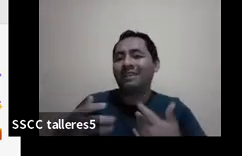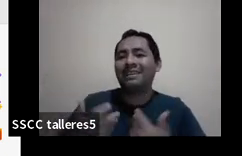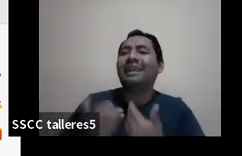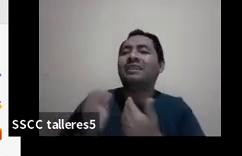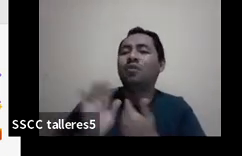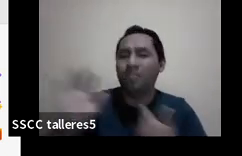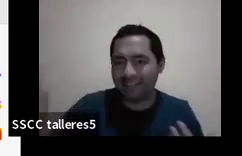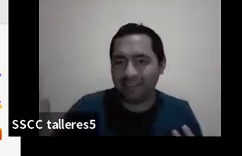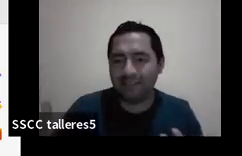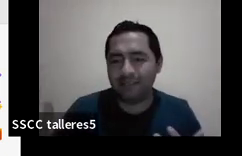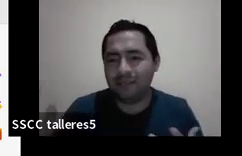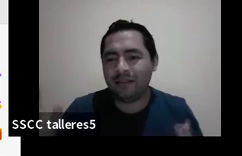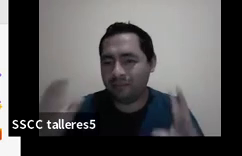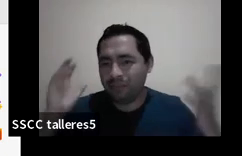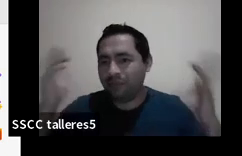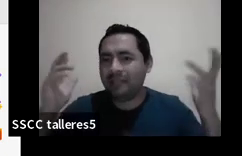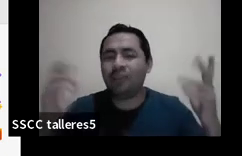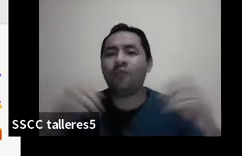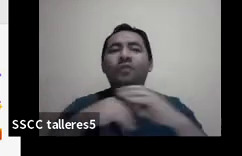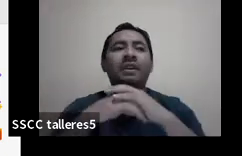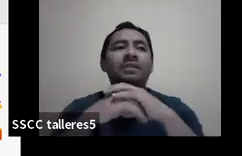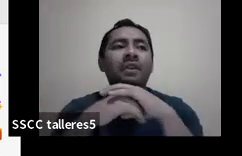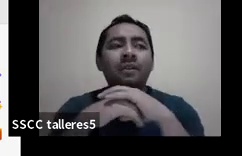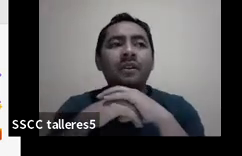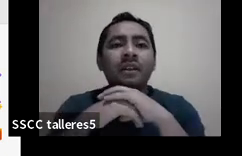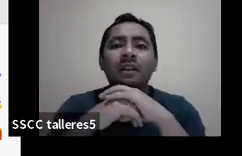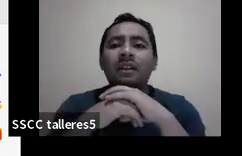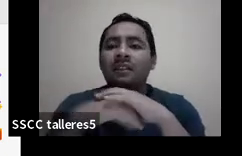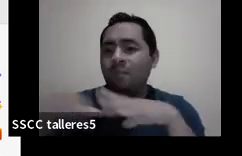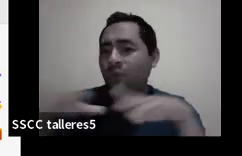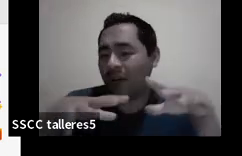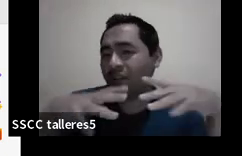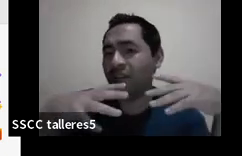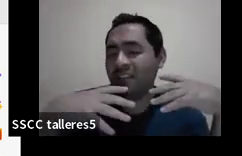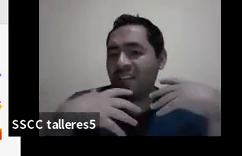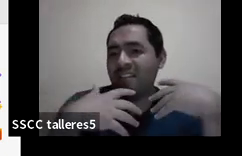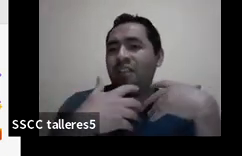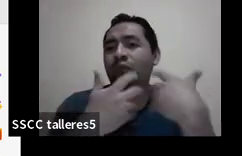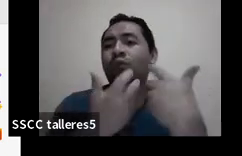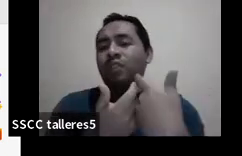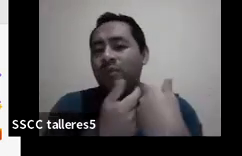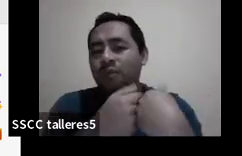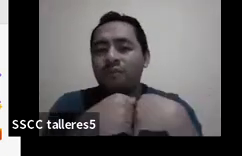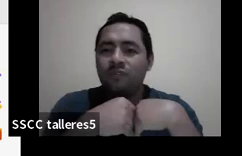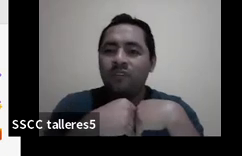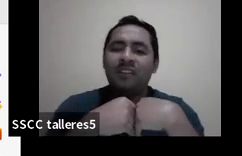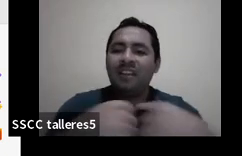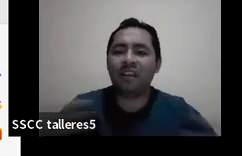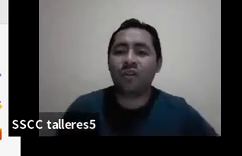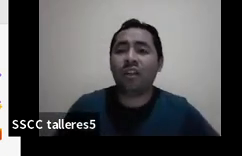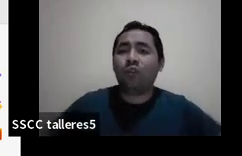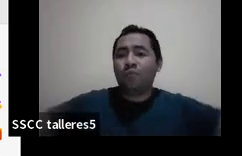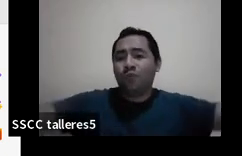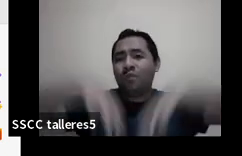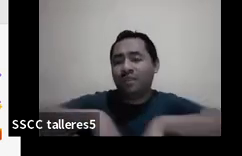exclusivo no quiere decir excluyente, ¿ya? Mucha gente confunde eso, creo. Tampoco, el hecho de que seas inclusivo no es que